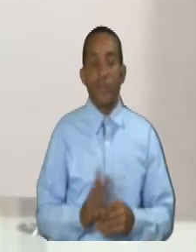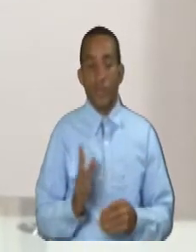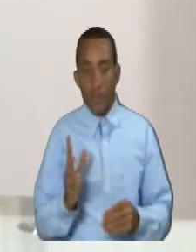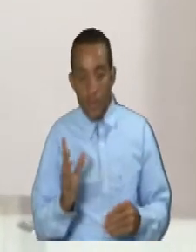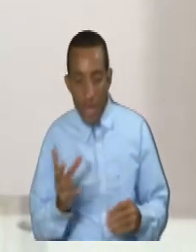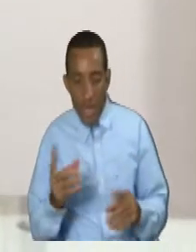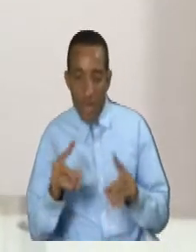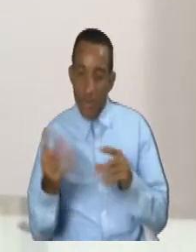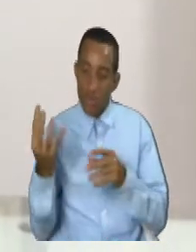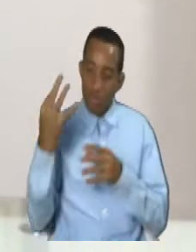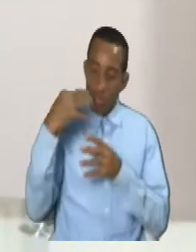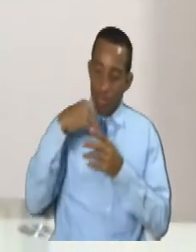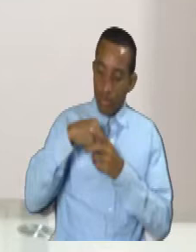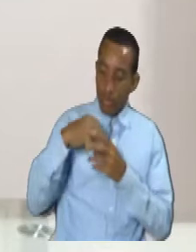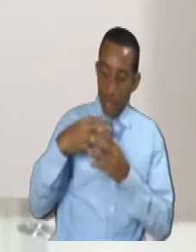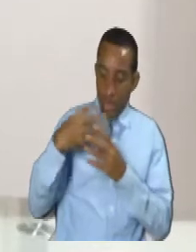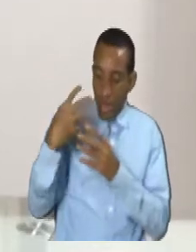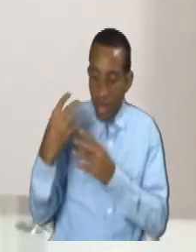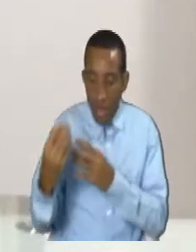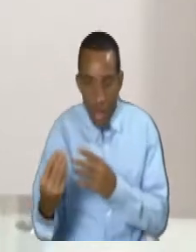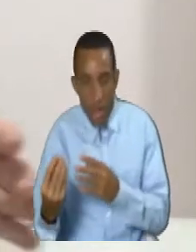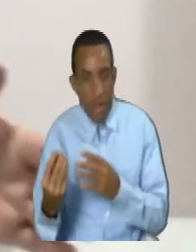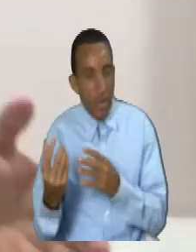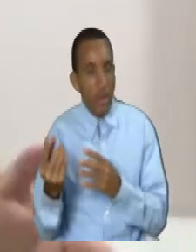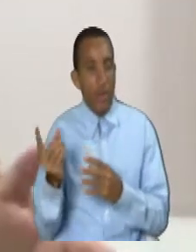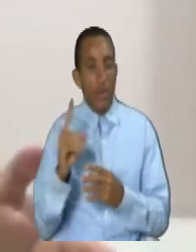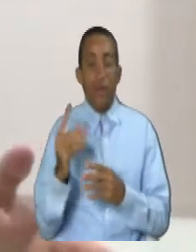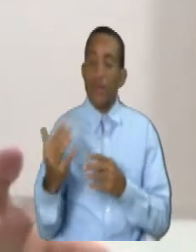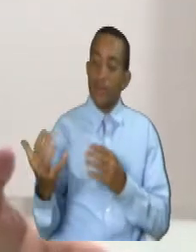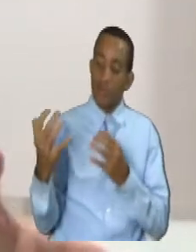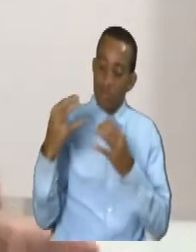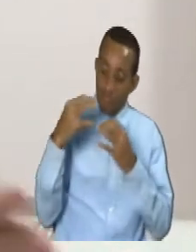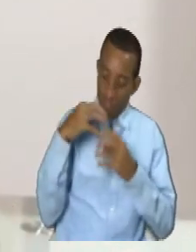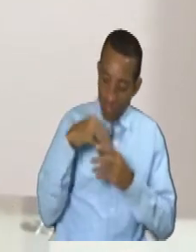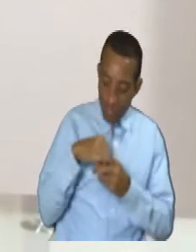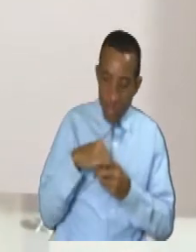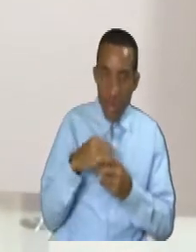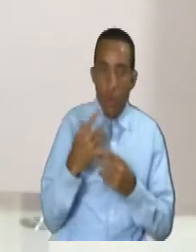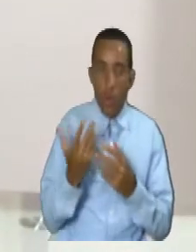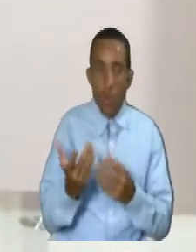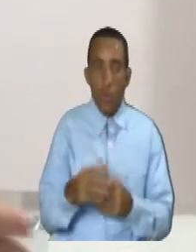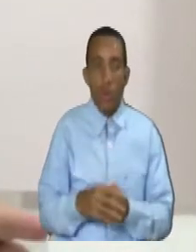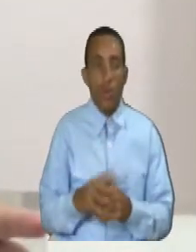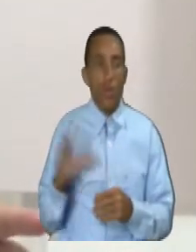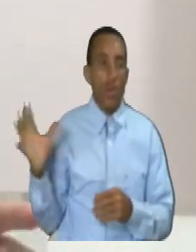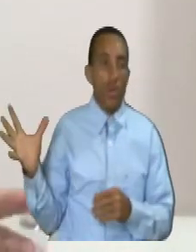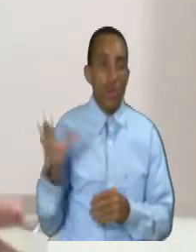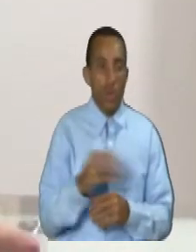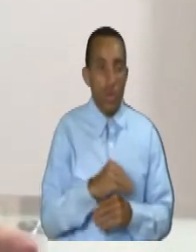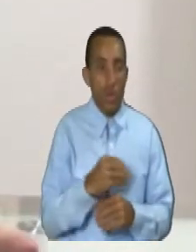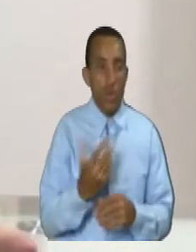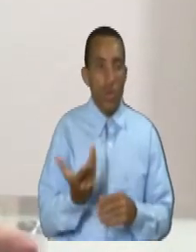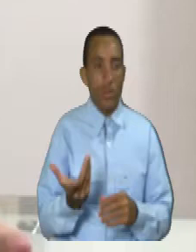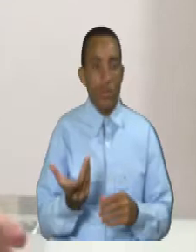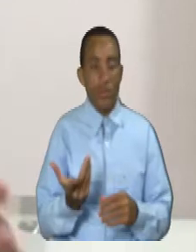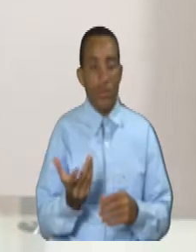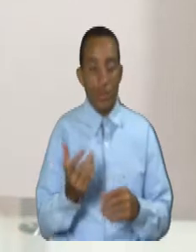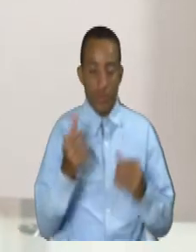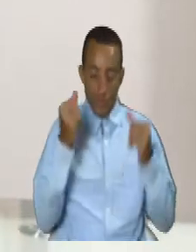invasivos como no invasivos. En los procedimientos invasivos podemos contar con todos los procedimientos de cirugía